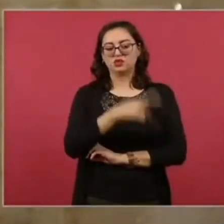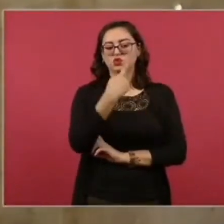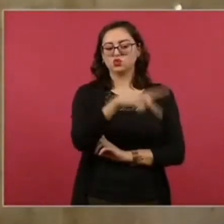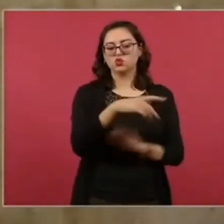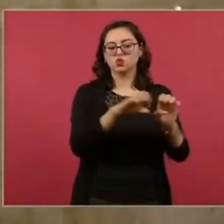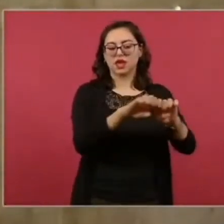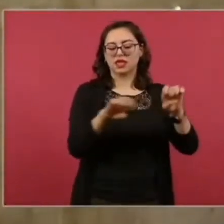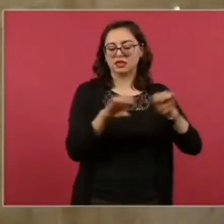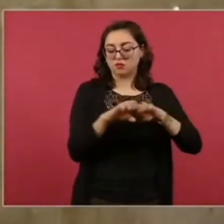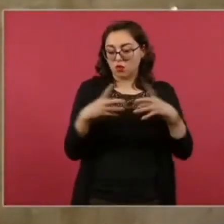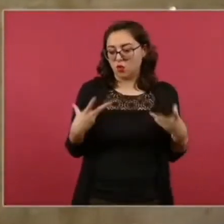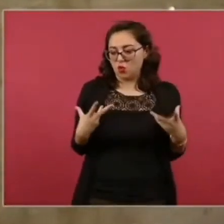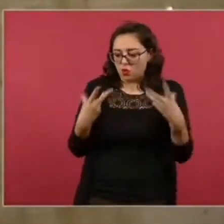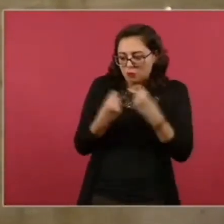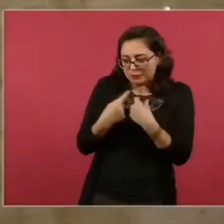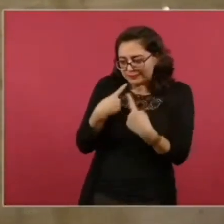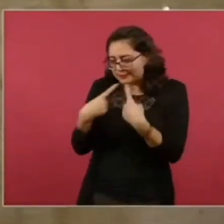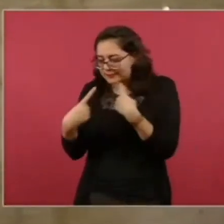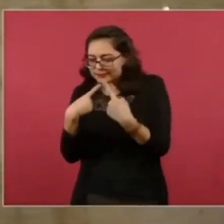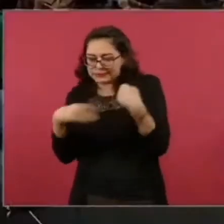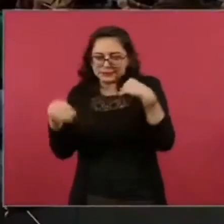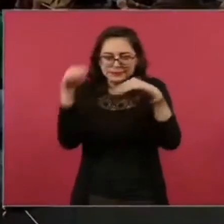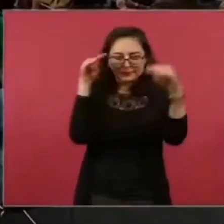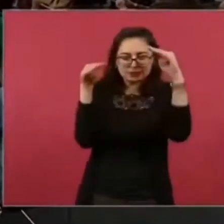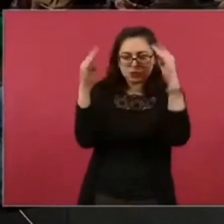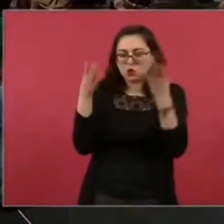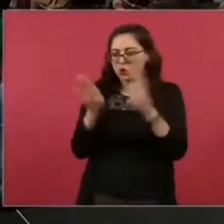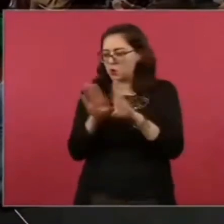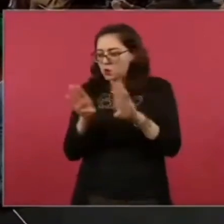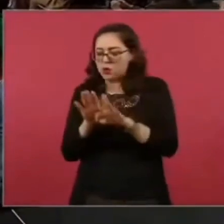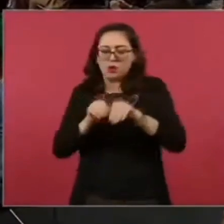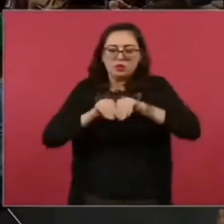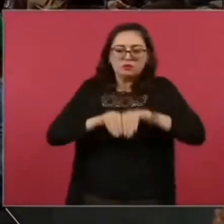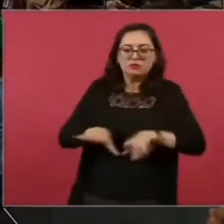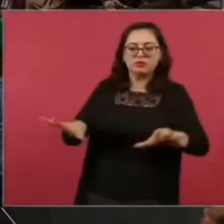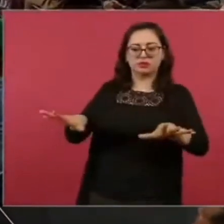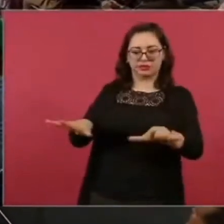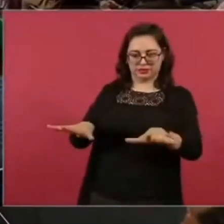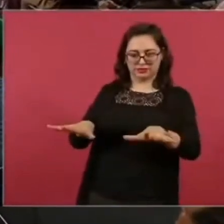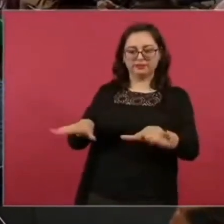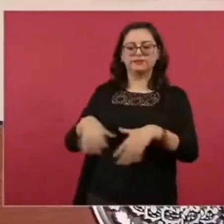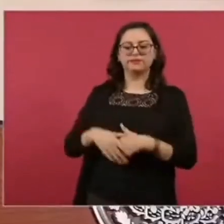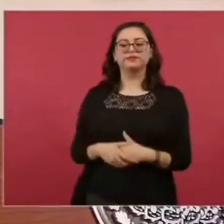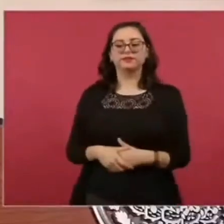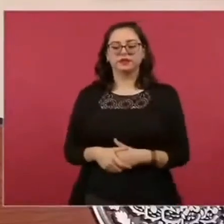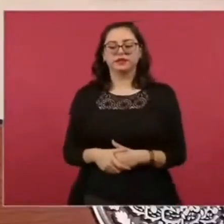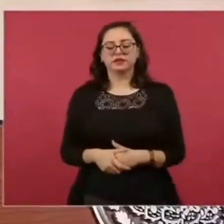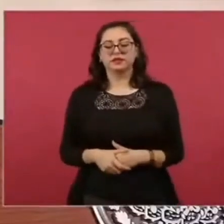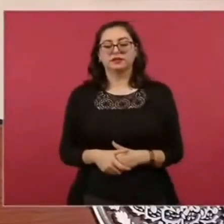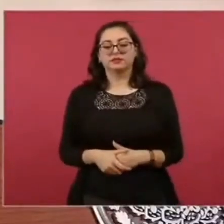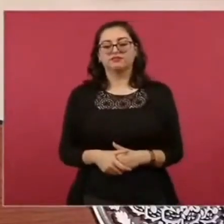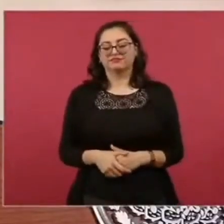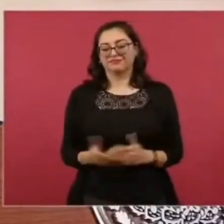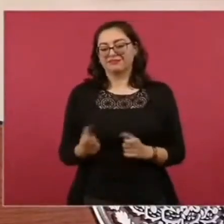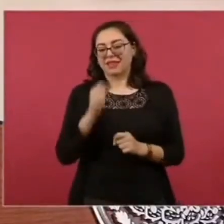Por eso salió, acuérdense que ayer hablamos, o antier, de Alarraqui,